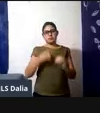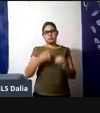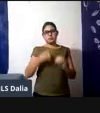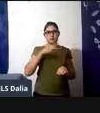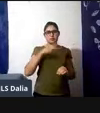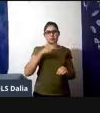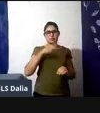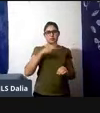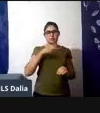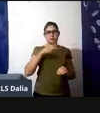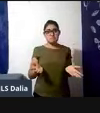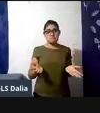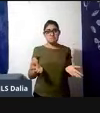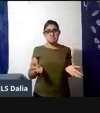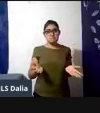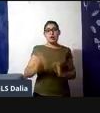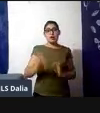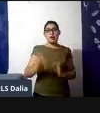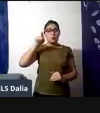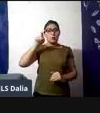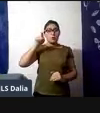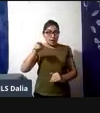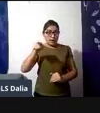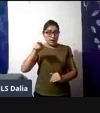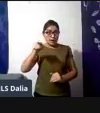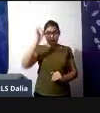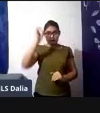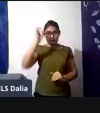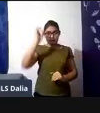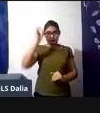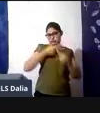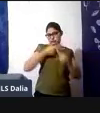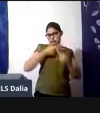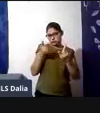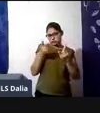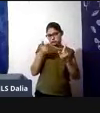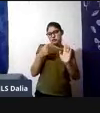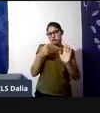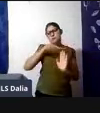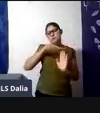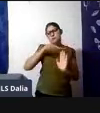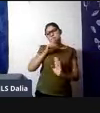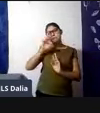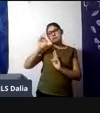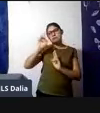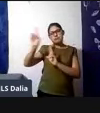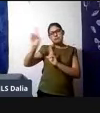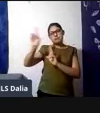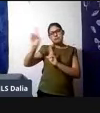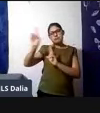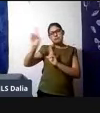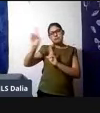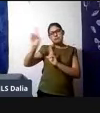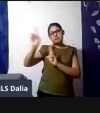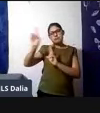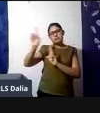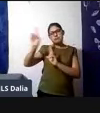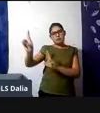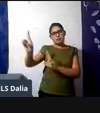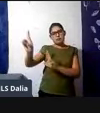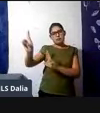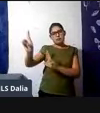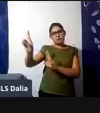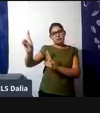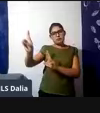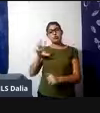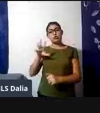dejo, pero no, tampoco le contesto. Y ya, ¿no? O sea, hiciera a favor, pues algunos le ponían, oye, pues gracias por el